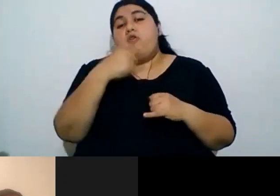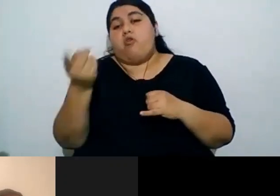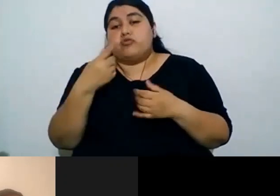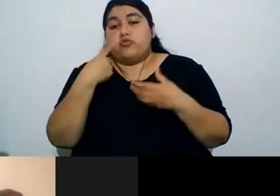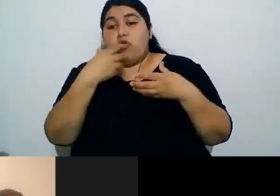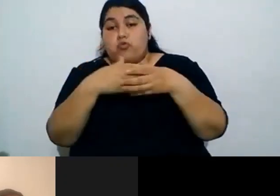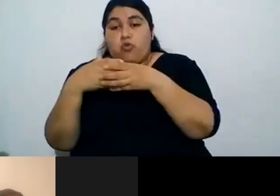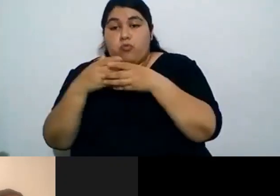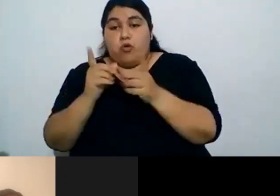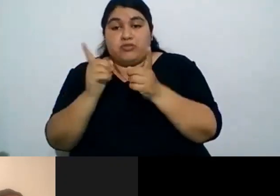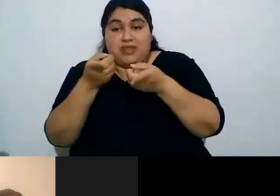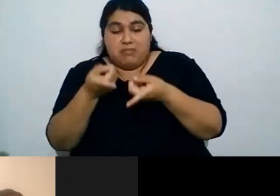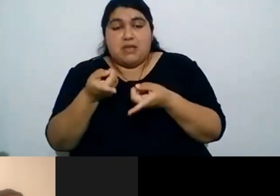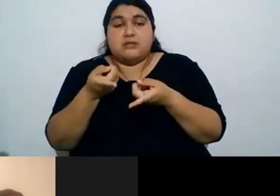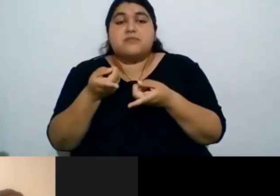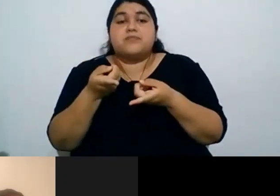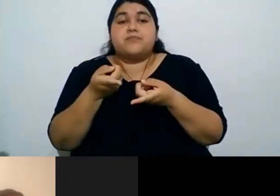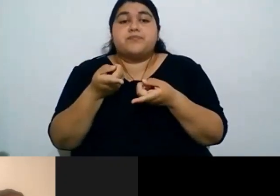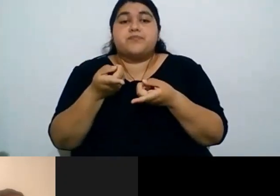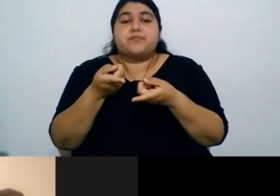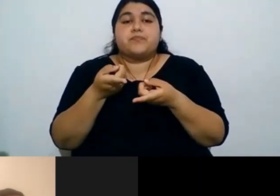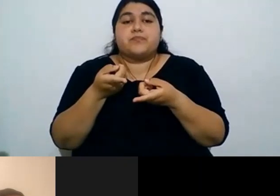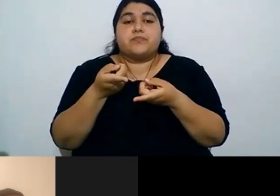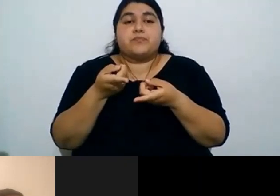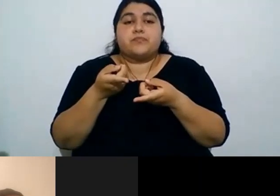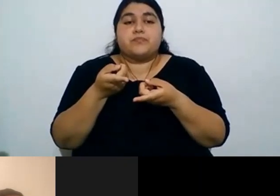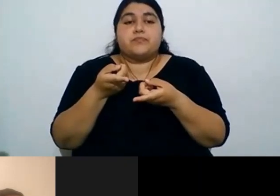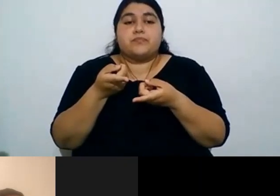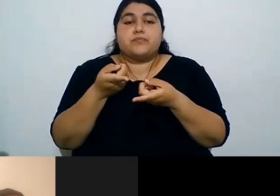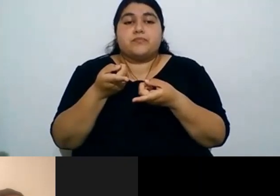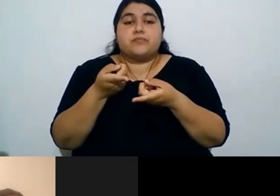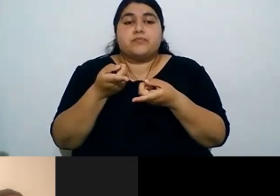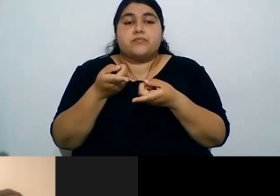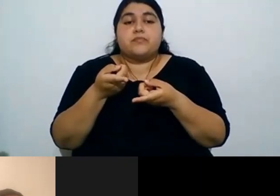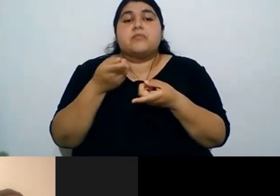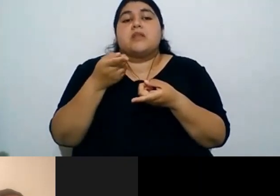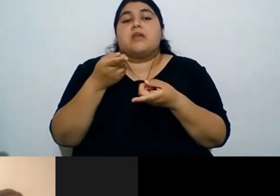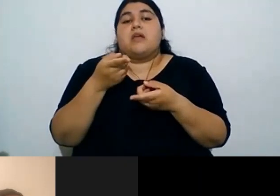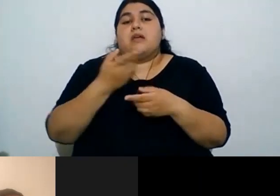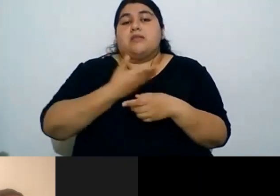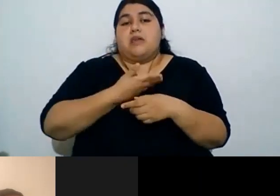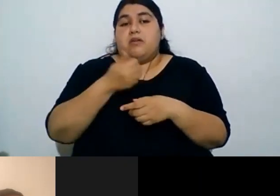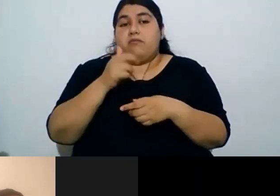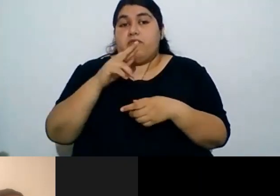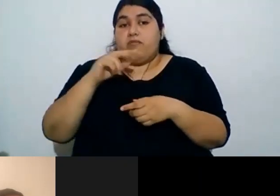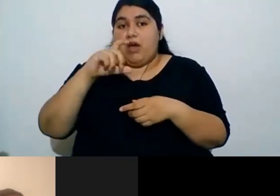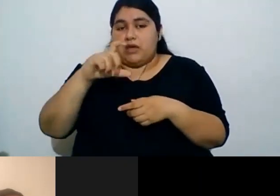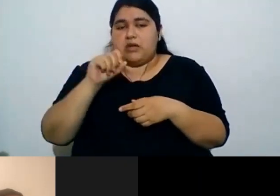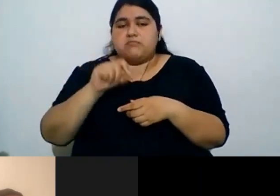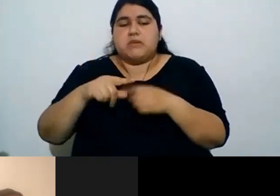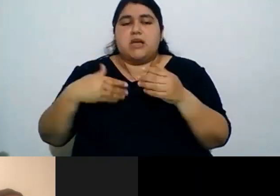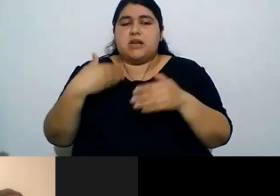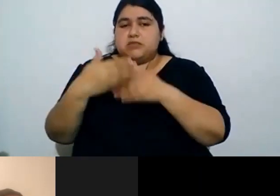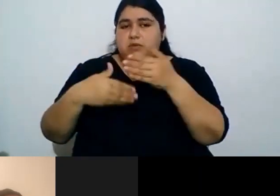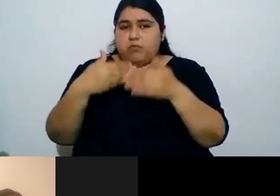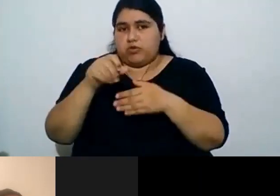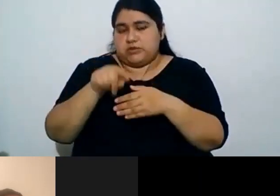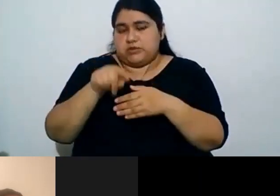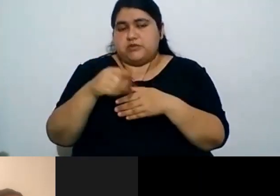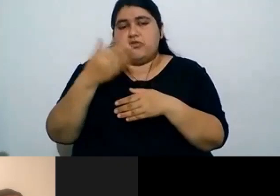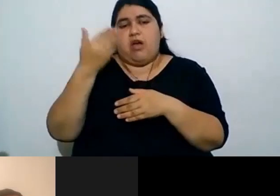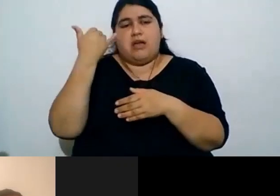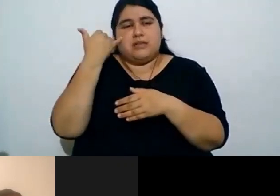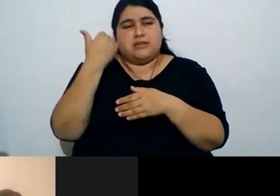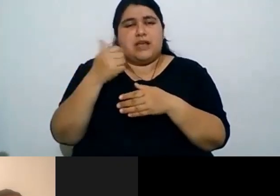que aparecen también de las guerrillas de las FARC en el proceso que se hizo durante